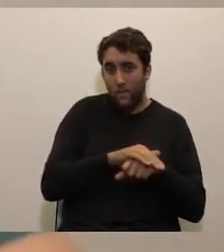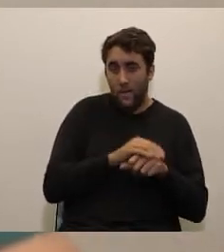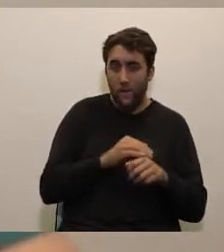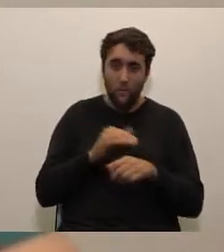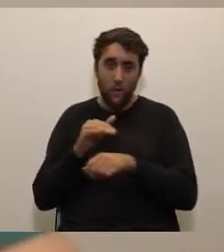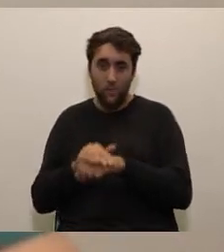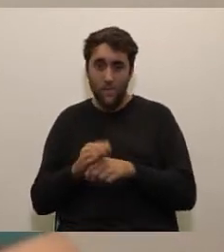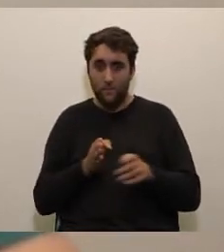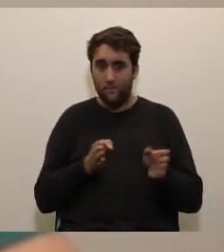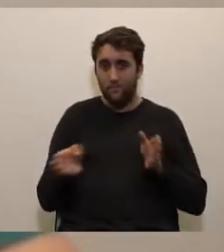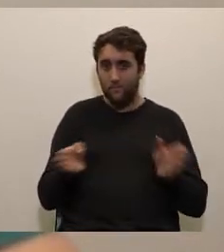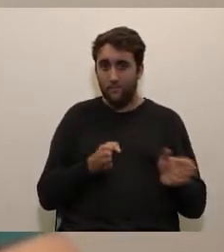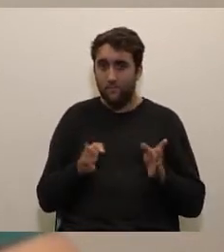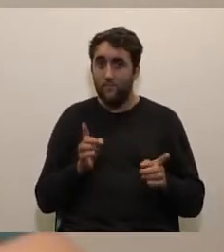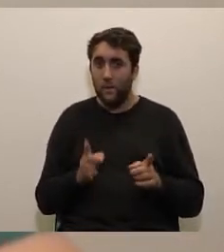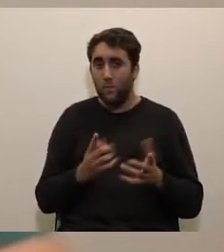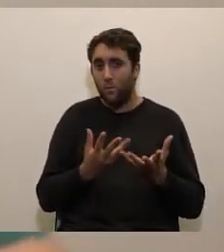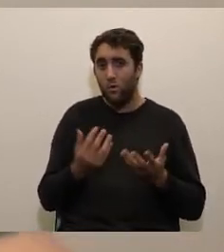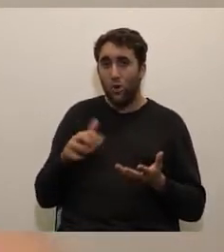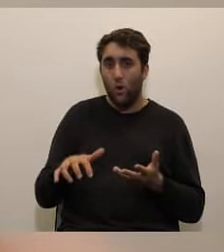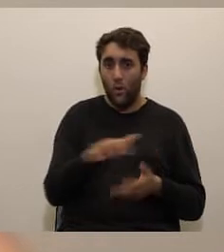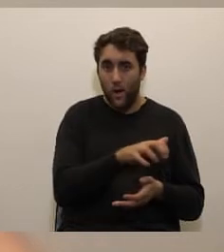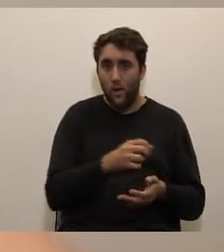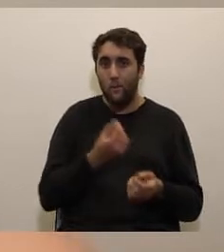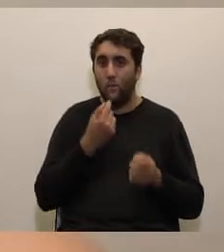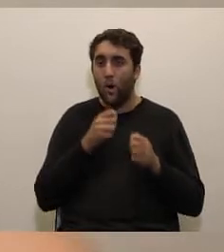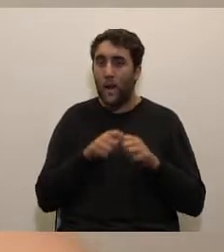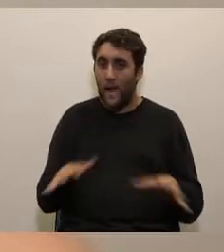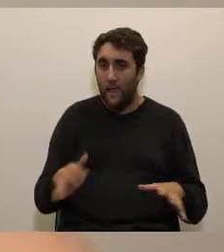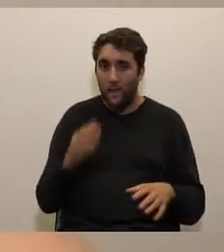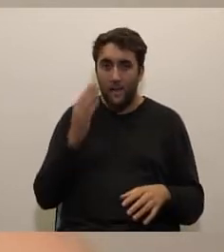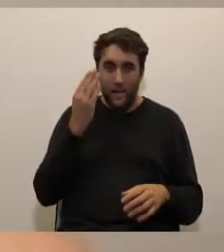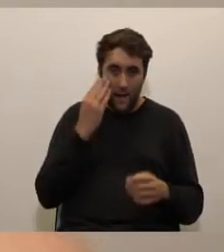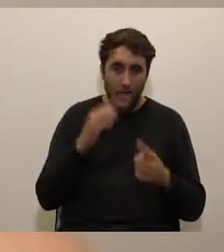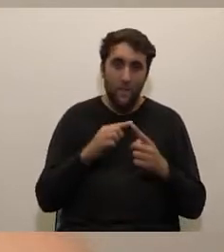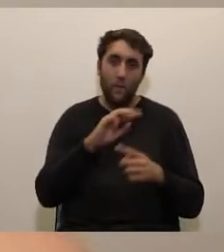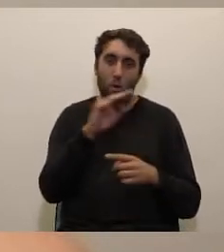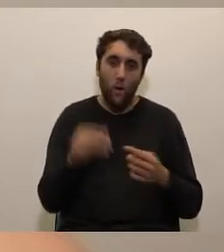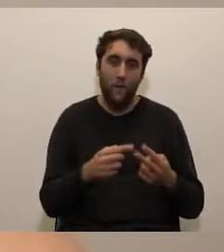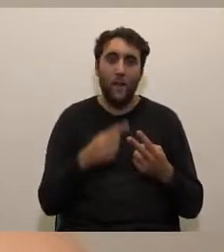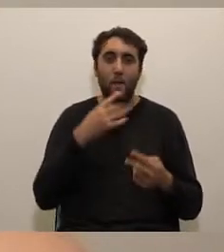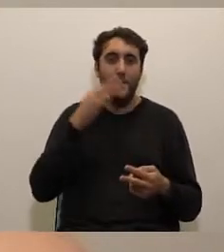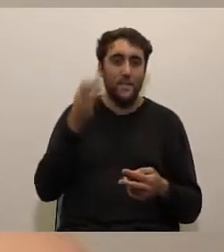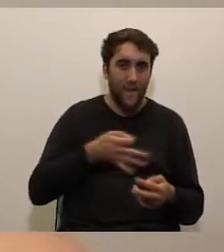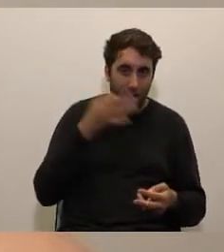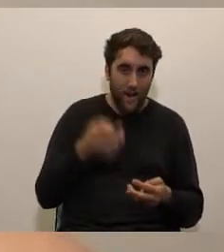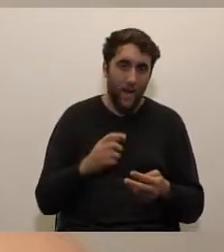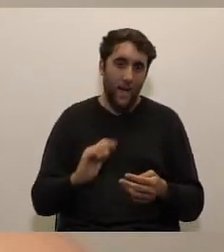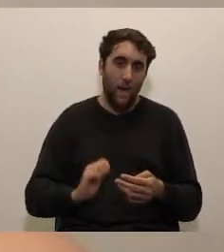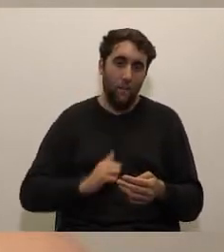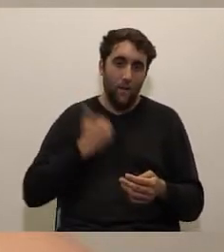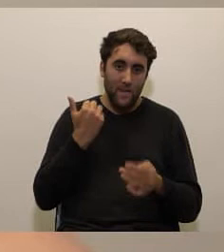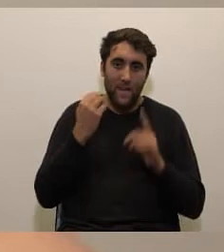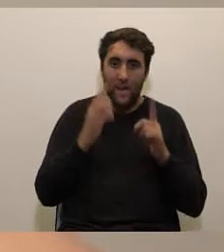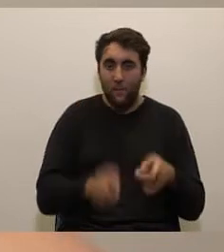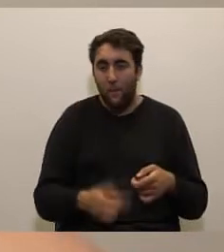varios lugares por eso mismo, como en redes, pero también en la web, pero también algunas charlas, y aprovechar como alguien